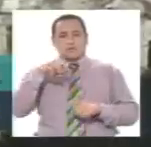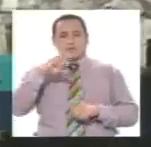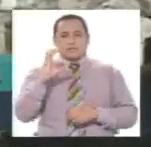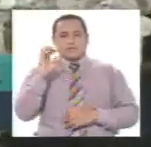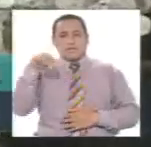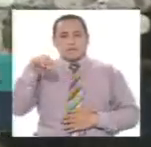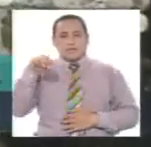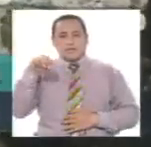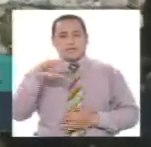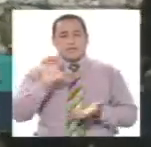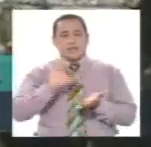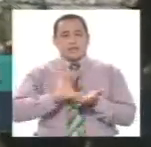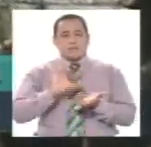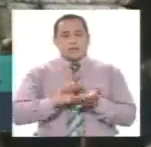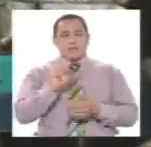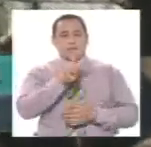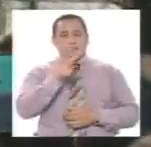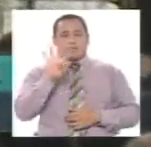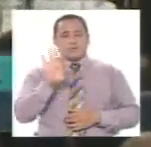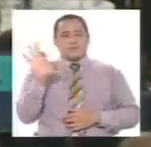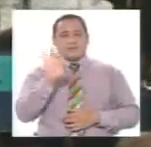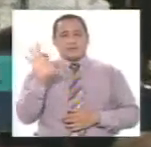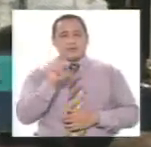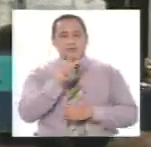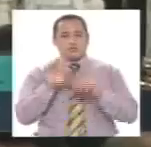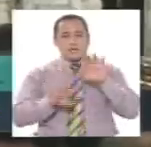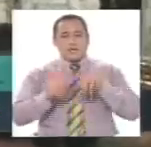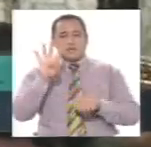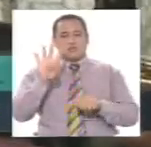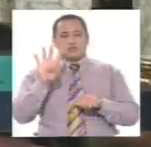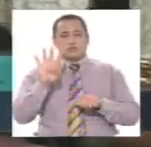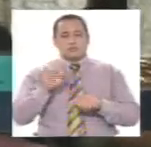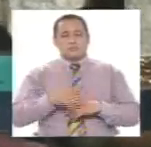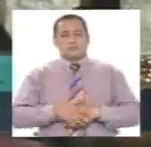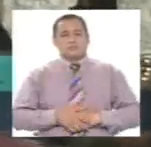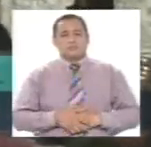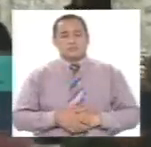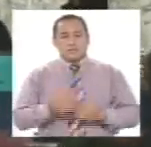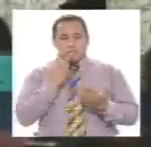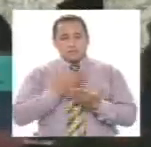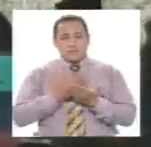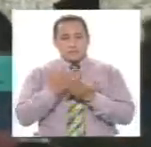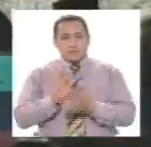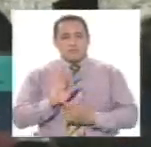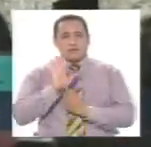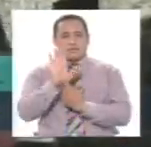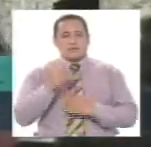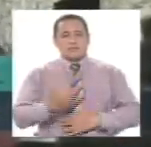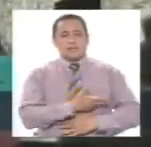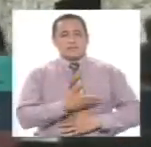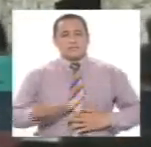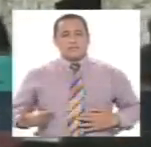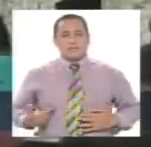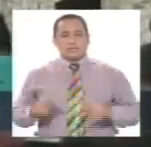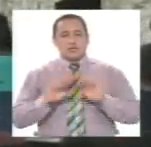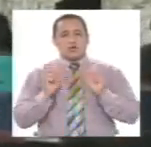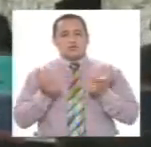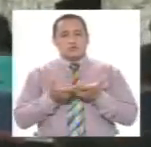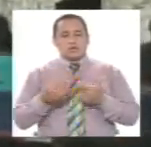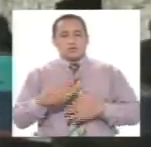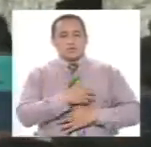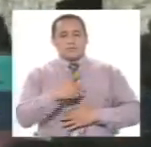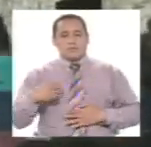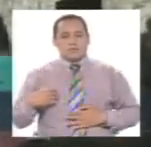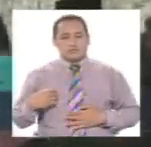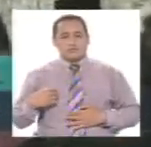073-2014-PCM, Lima, 24 de febrero de 2014. Vista la propuesta del señor Presidente del Consejo de